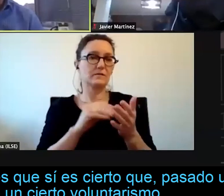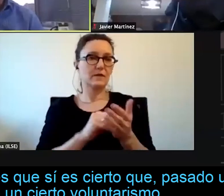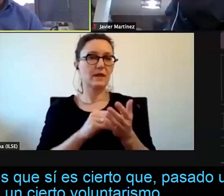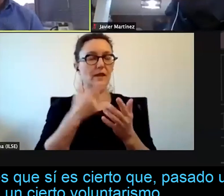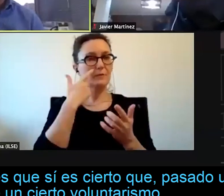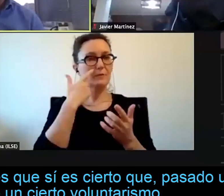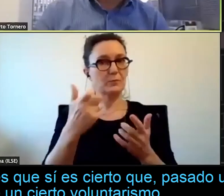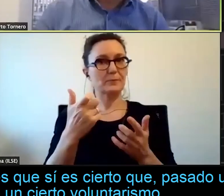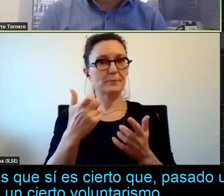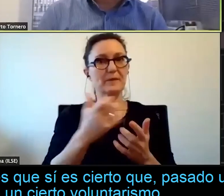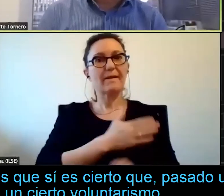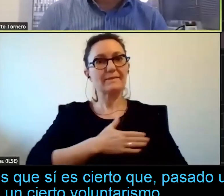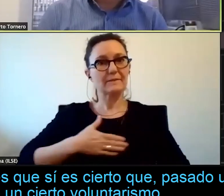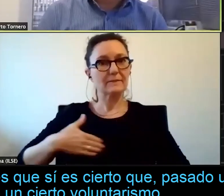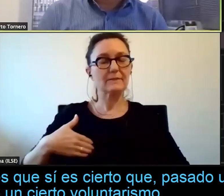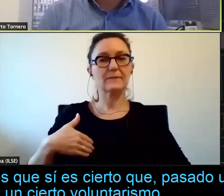cierta